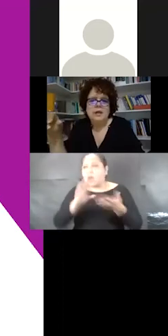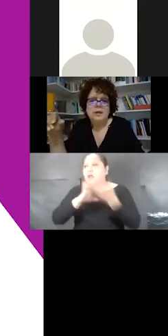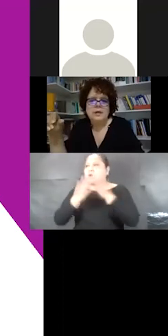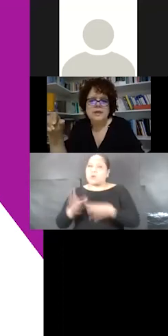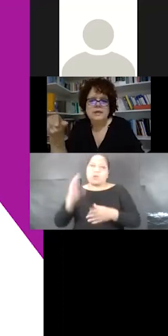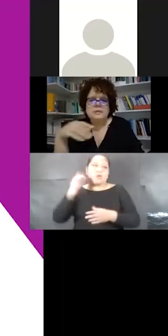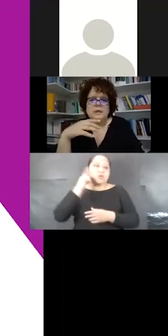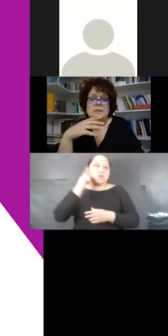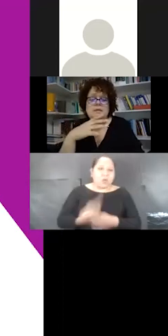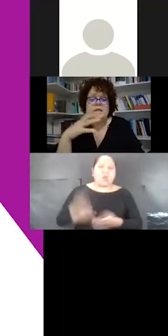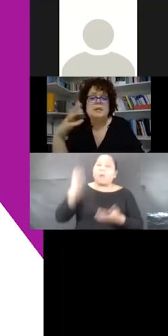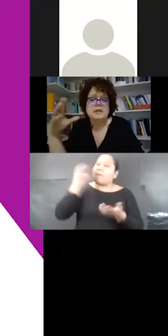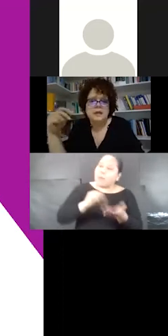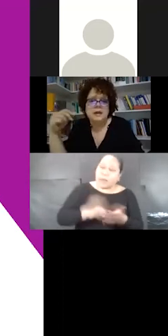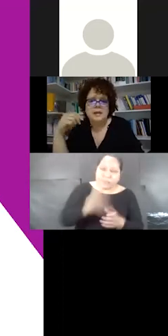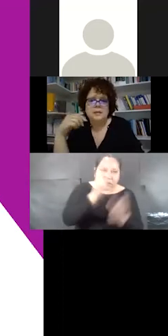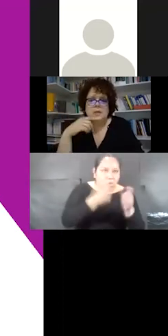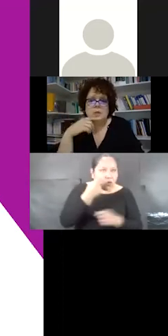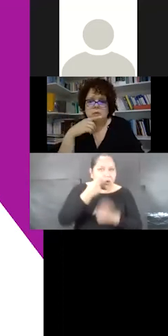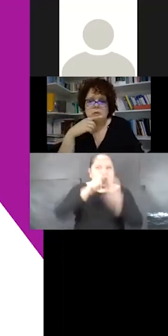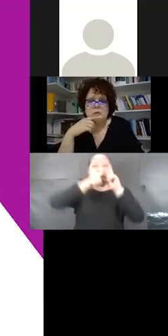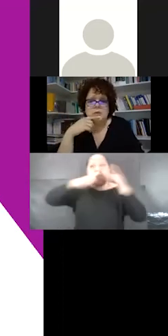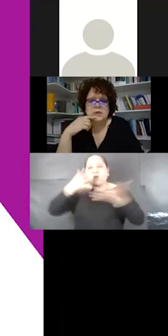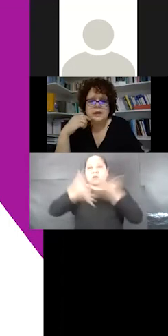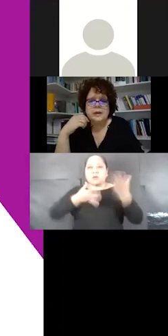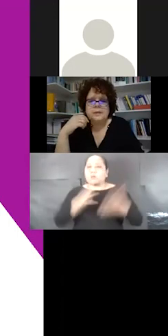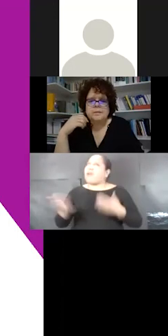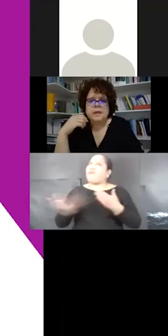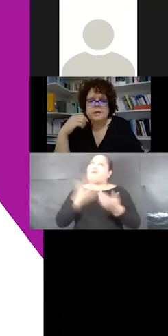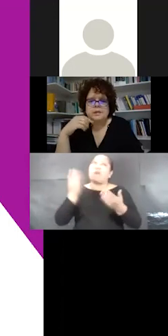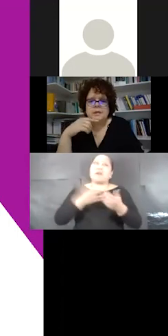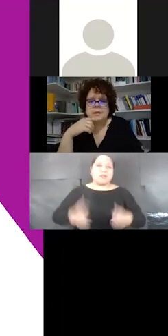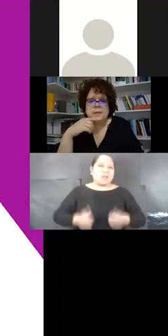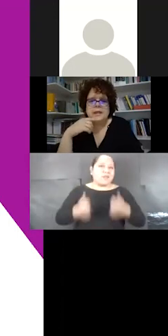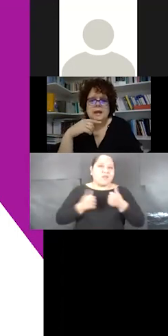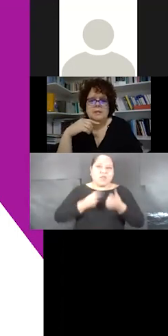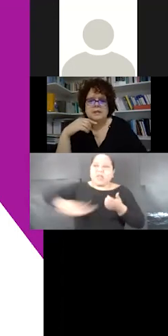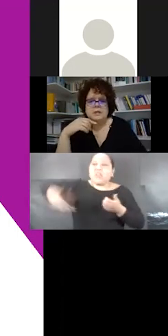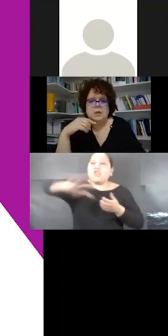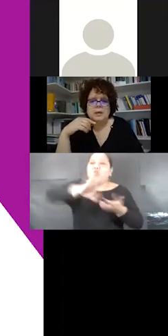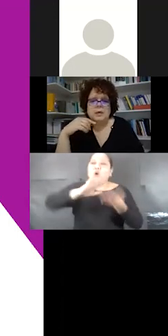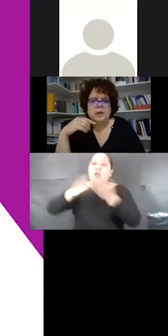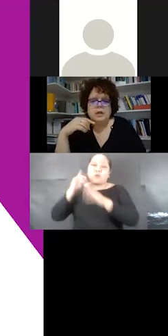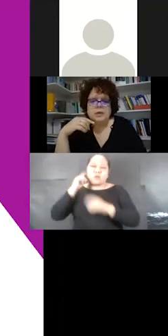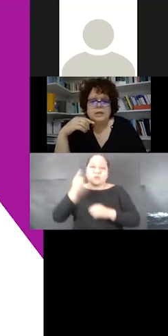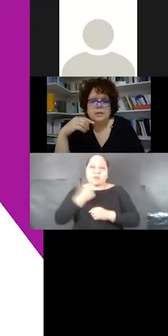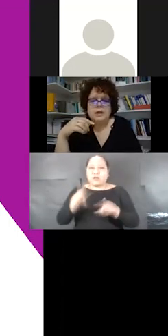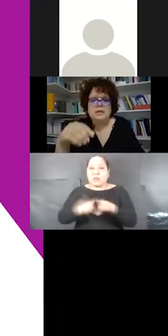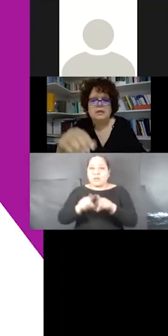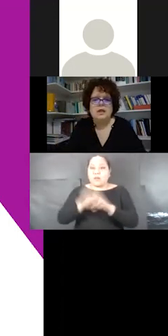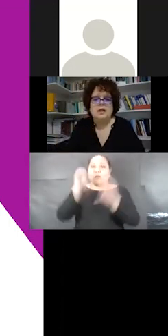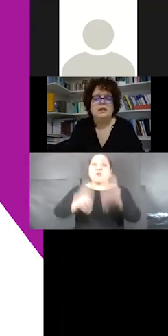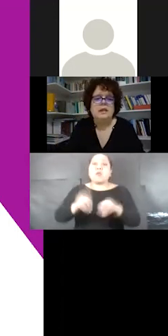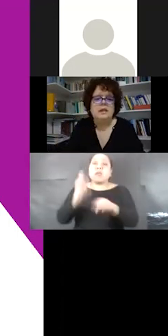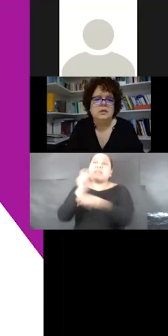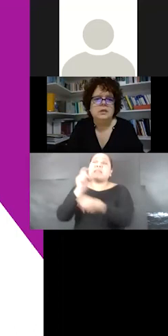lengua de señas, pues más fácil va a ser la vida de todos, ¿no? Entonces, después también implementar la capacitación para modelo lingüístico, para el acceso